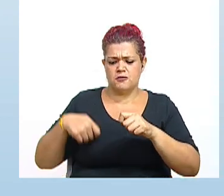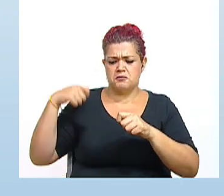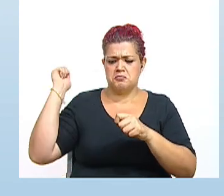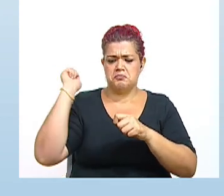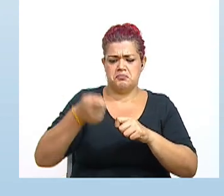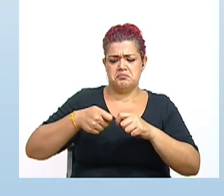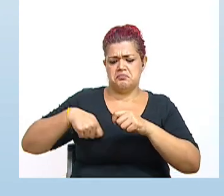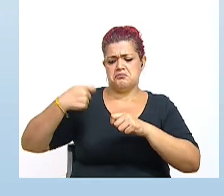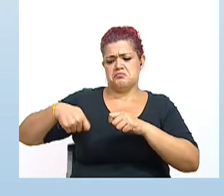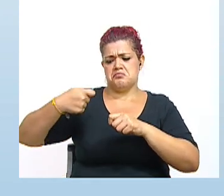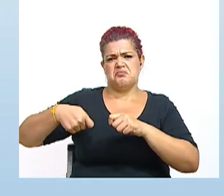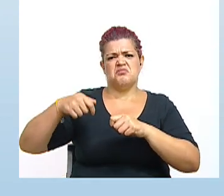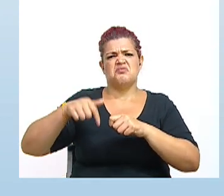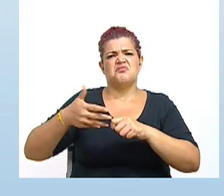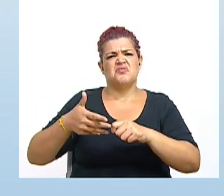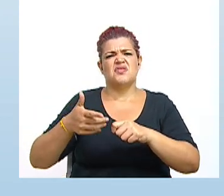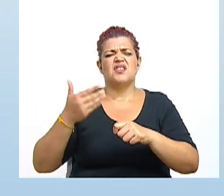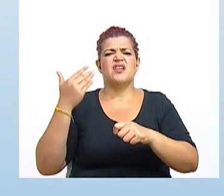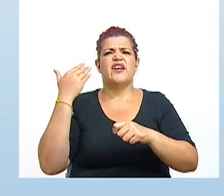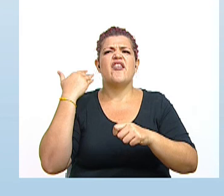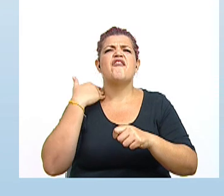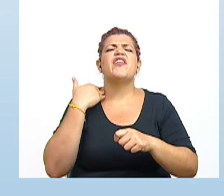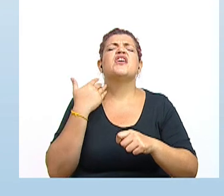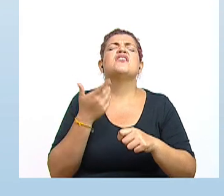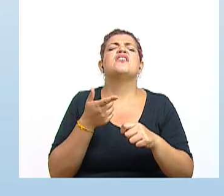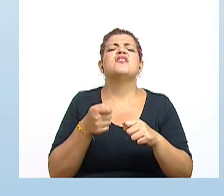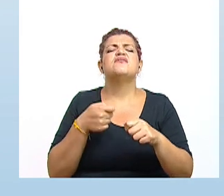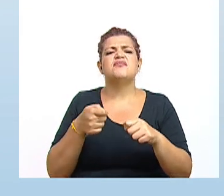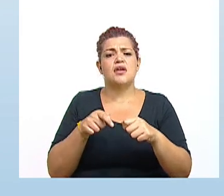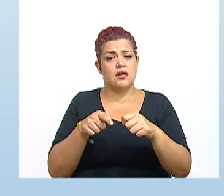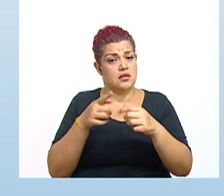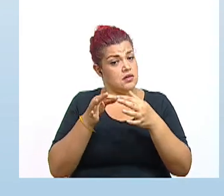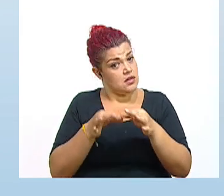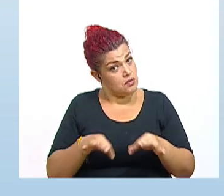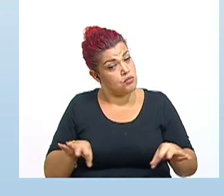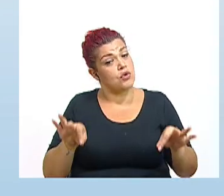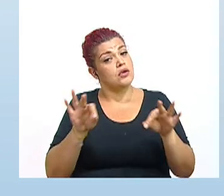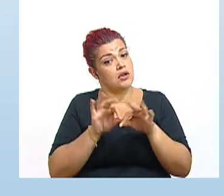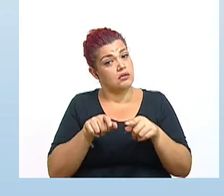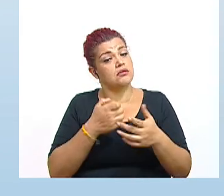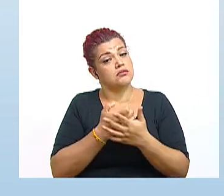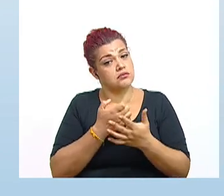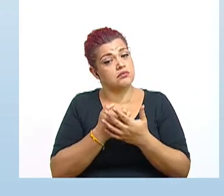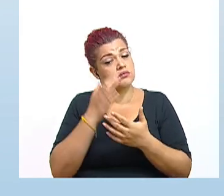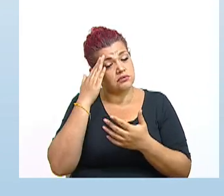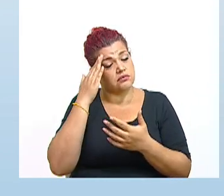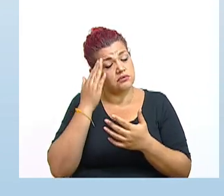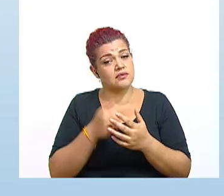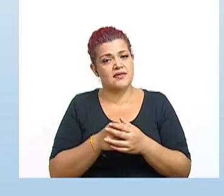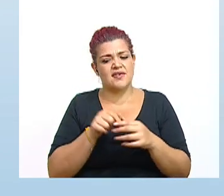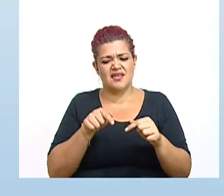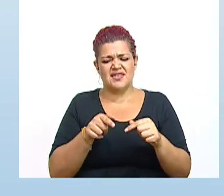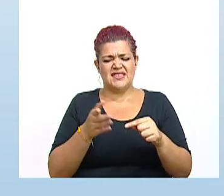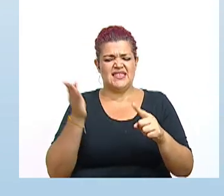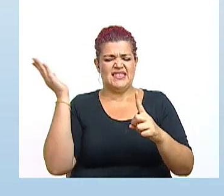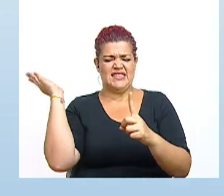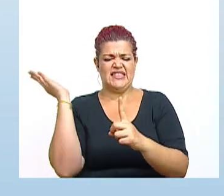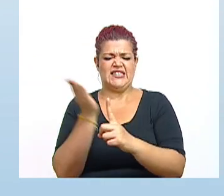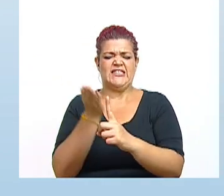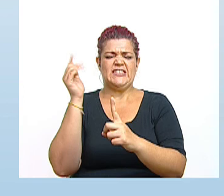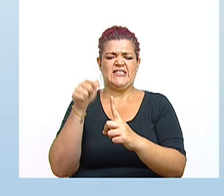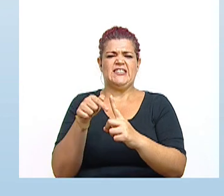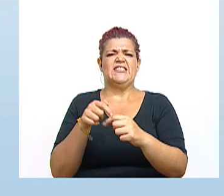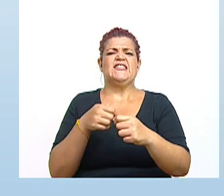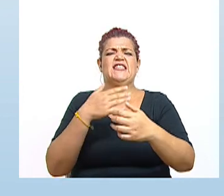una afectación muy sensible, y sabemos que es otra de las actividades importantes de nuestra economía. Los daños en la infraestructura